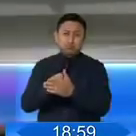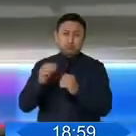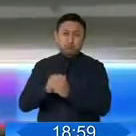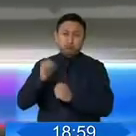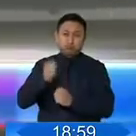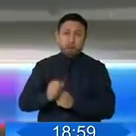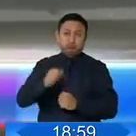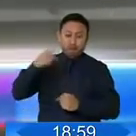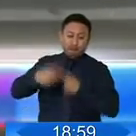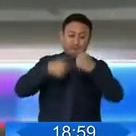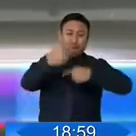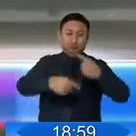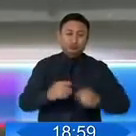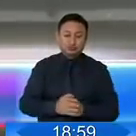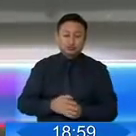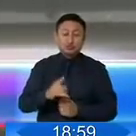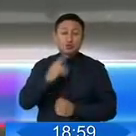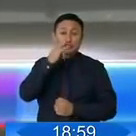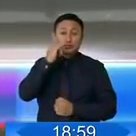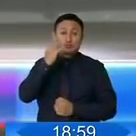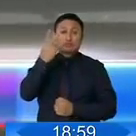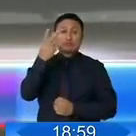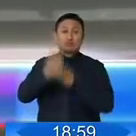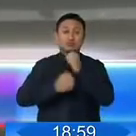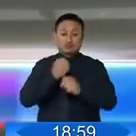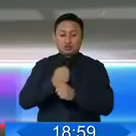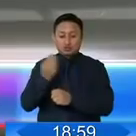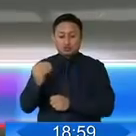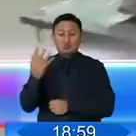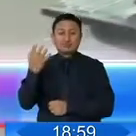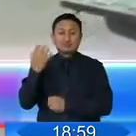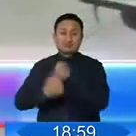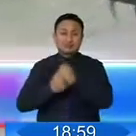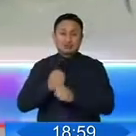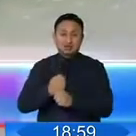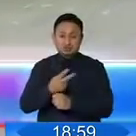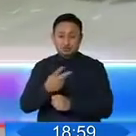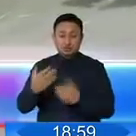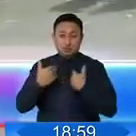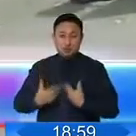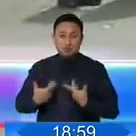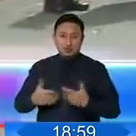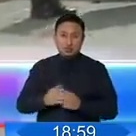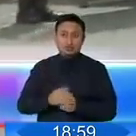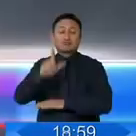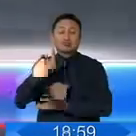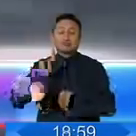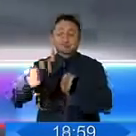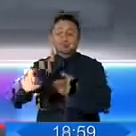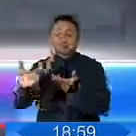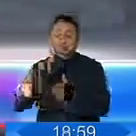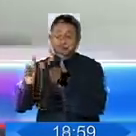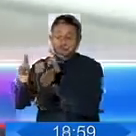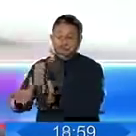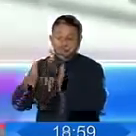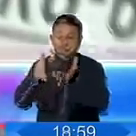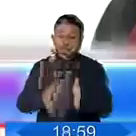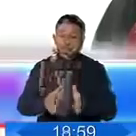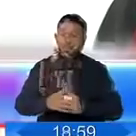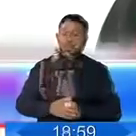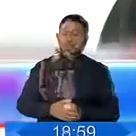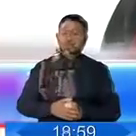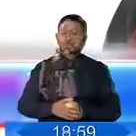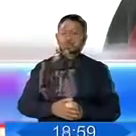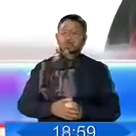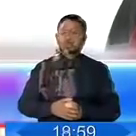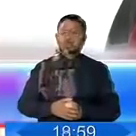y arrastre acabaron con la vida de un niño de 2 años y un adolescente de 15, cuyos restos fueron retirados de la morgue cristiana Sepultura. Hasta